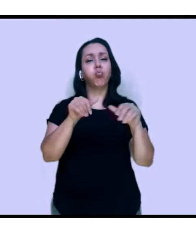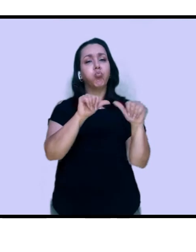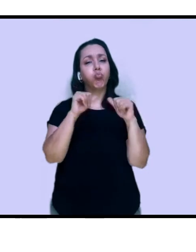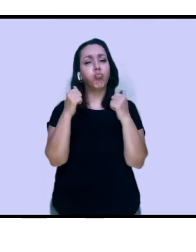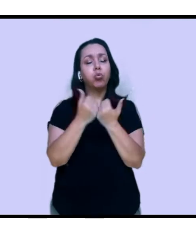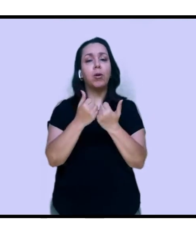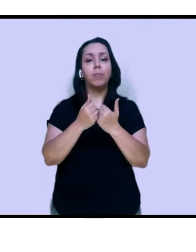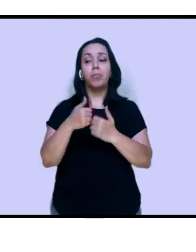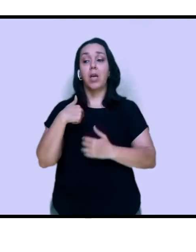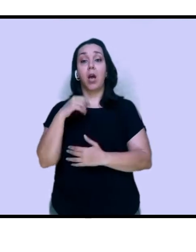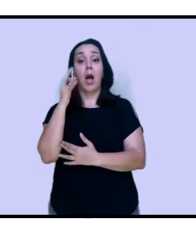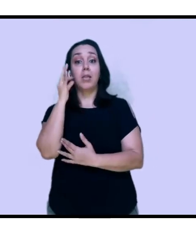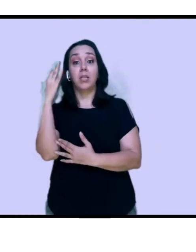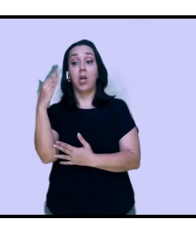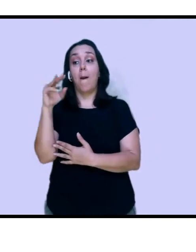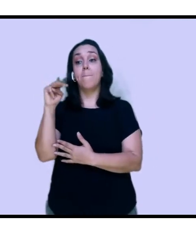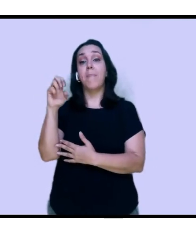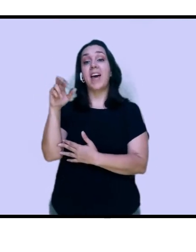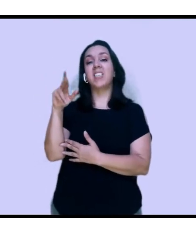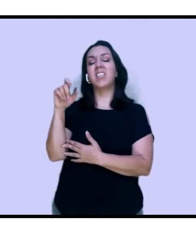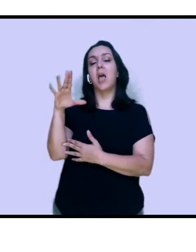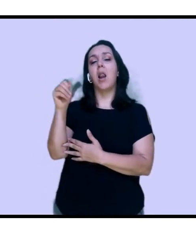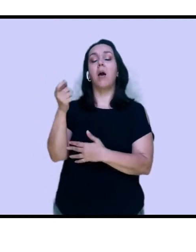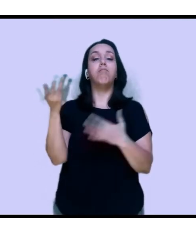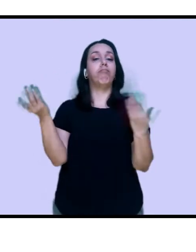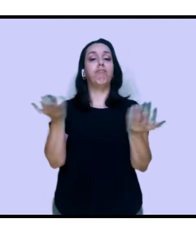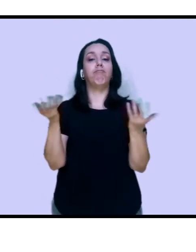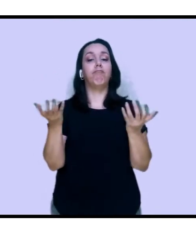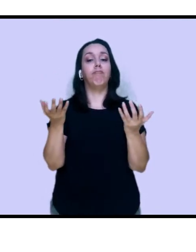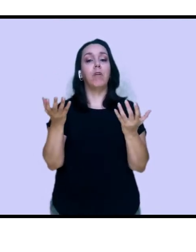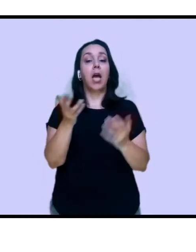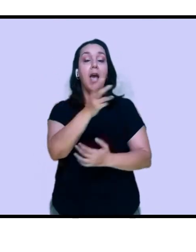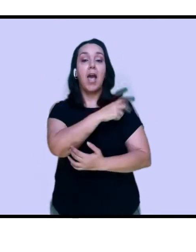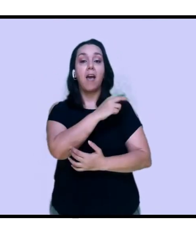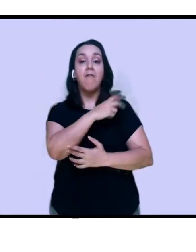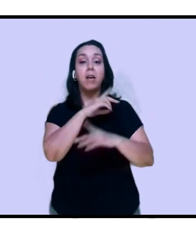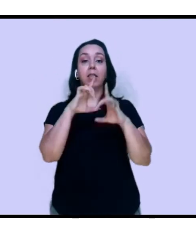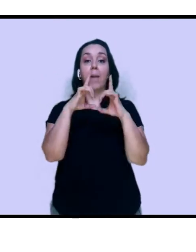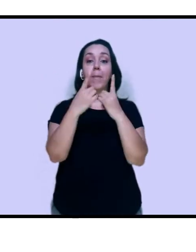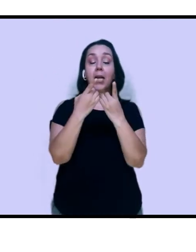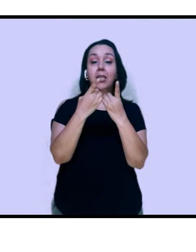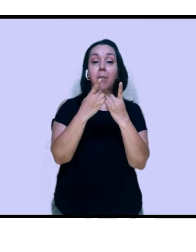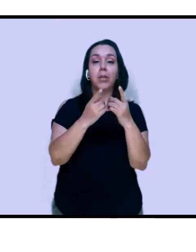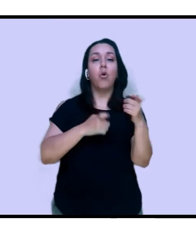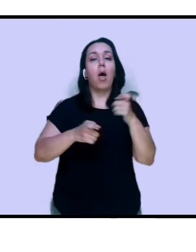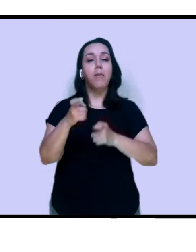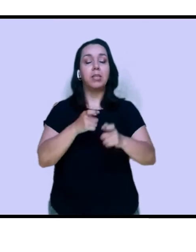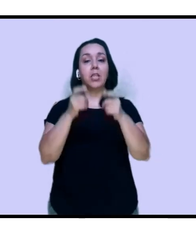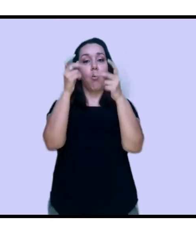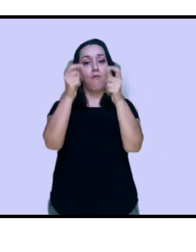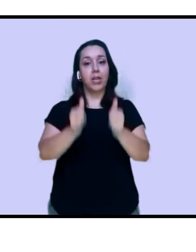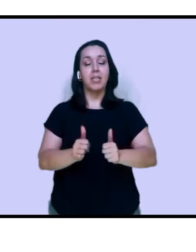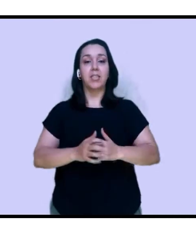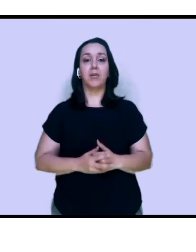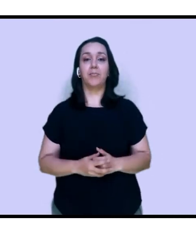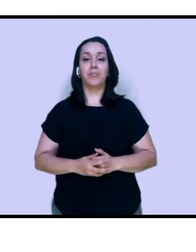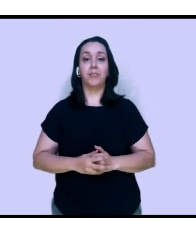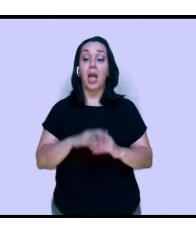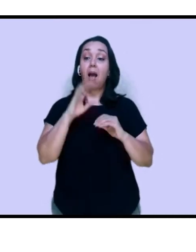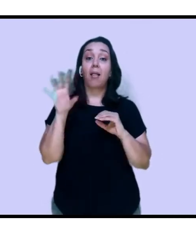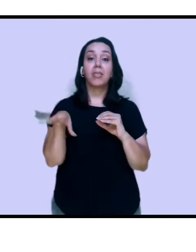Pedagógica, y a la señora Marcela Bogante Rosales, jefe del Departamento de Servicios Administrativos y